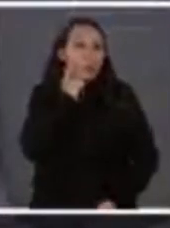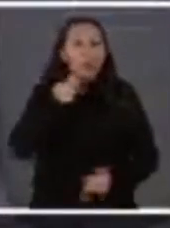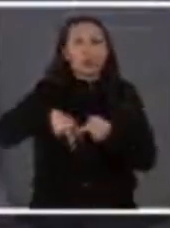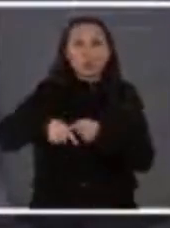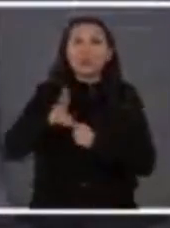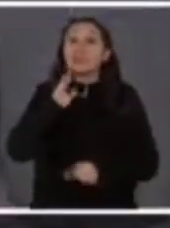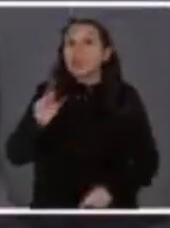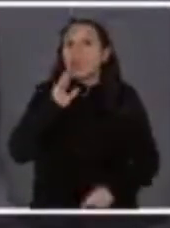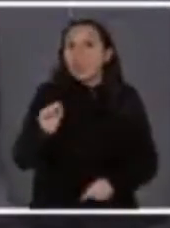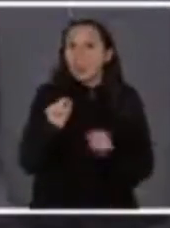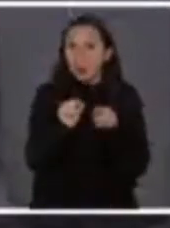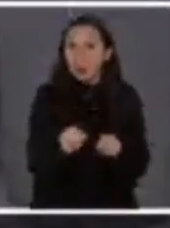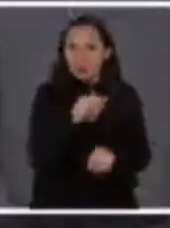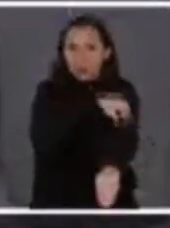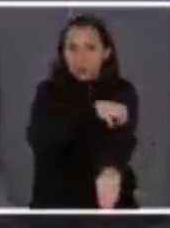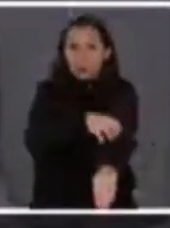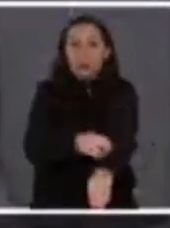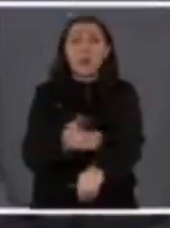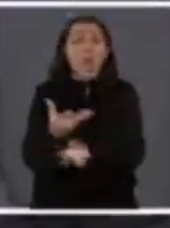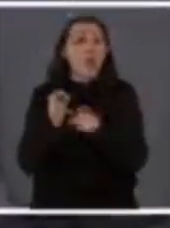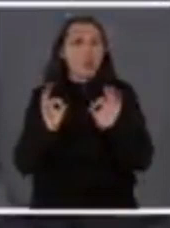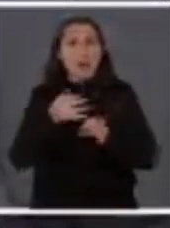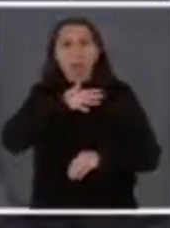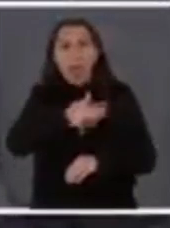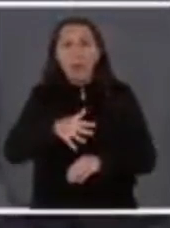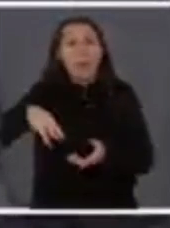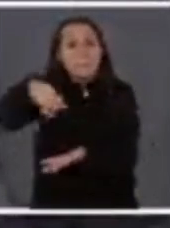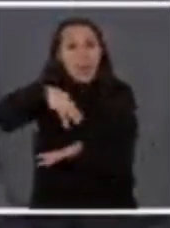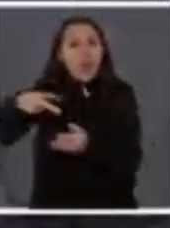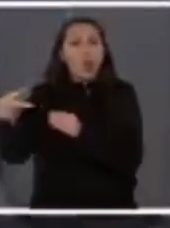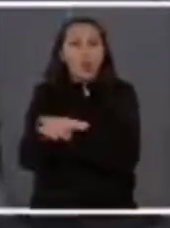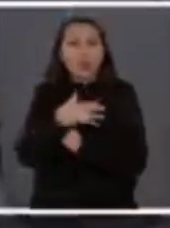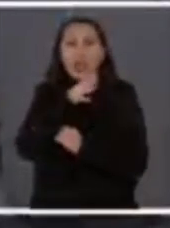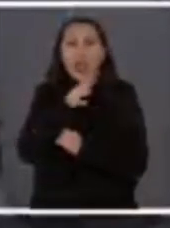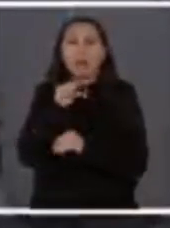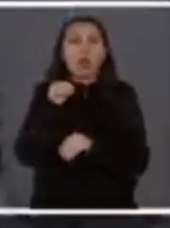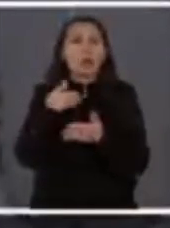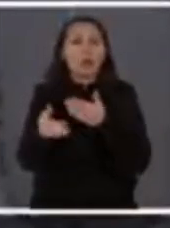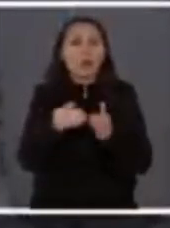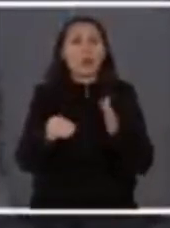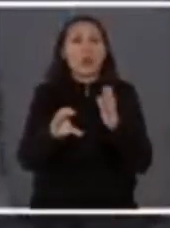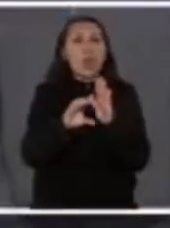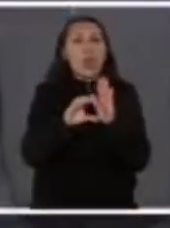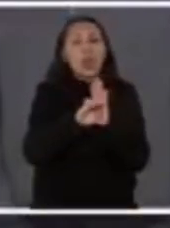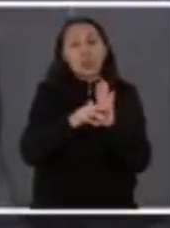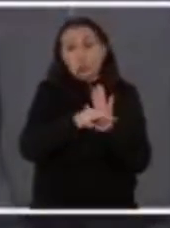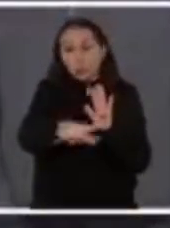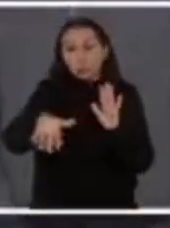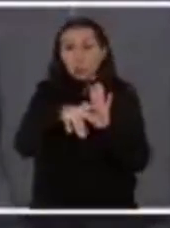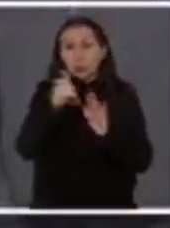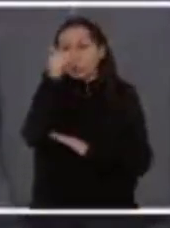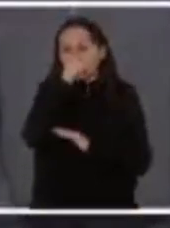Ñuble y Biobío, tenemos hasta ahora suministro normal, y en la región del Maule hay un corte de agua programado en Constitución por